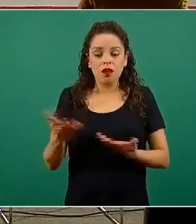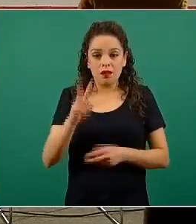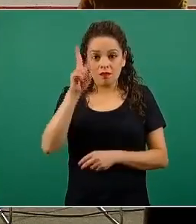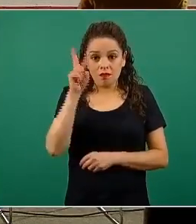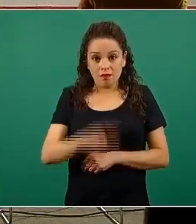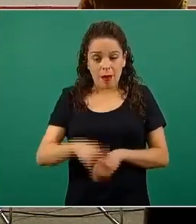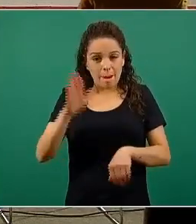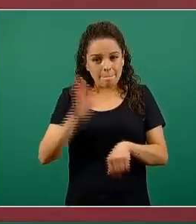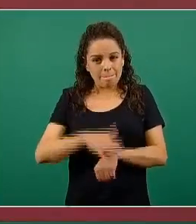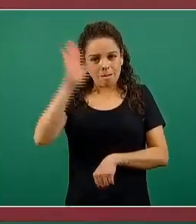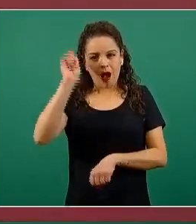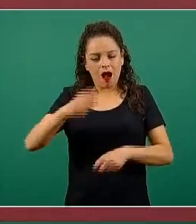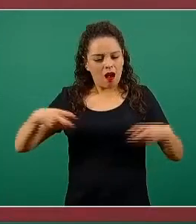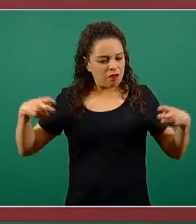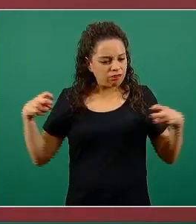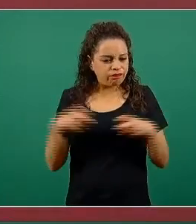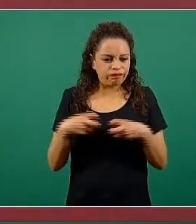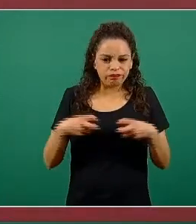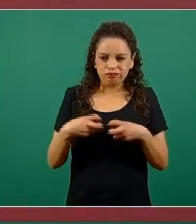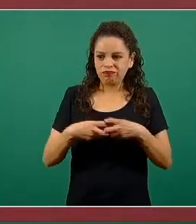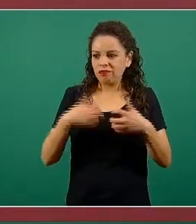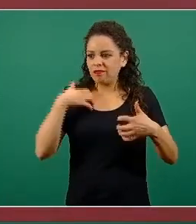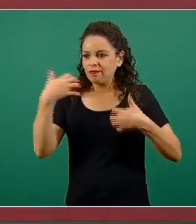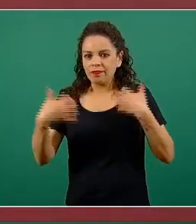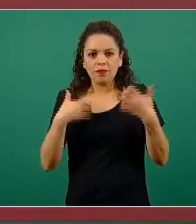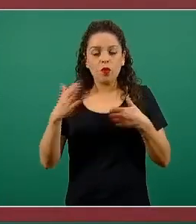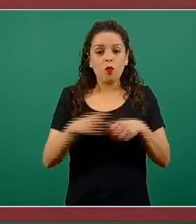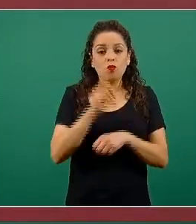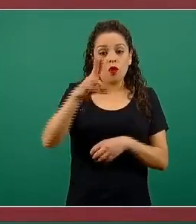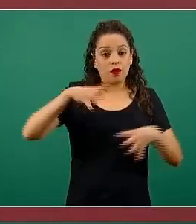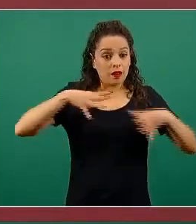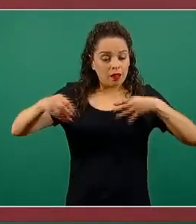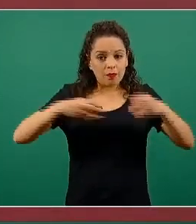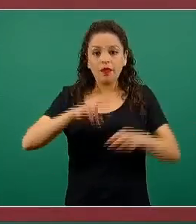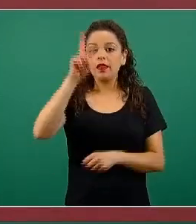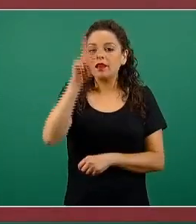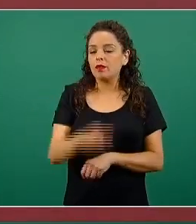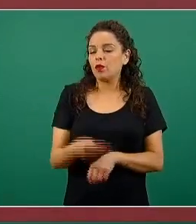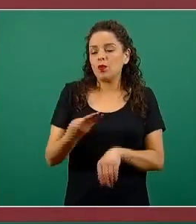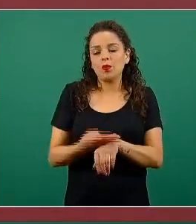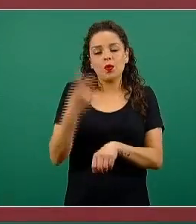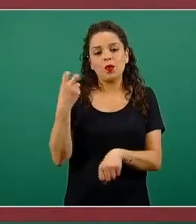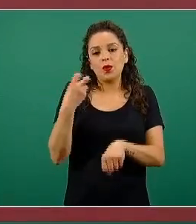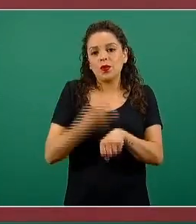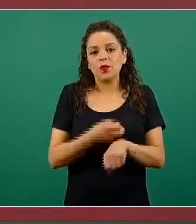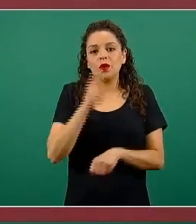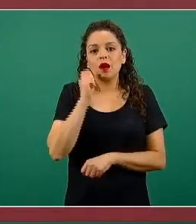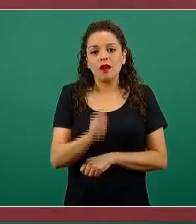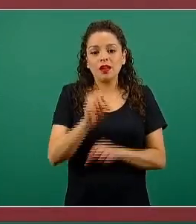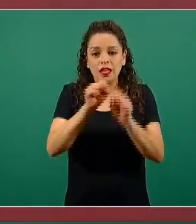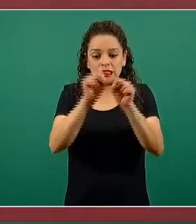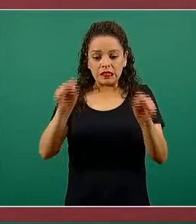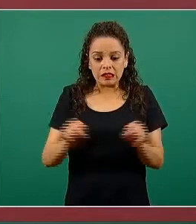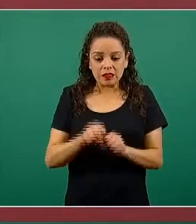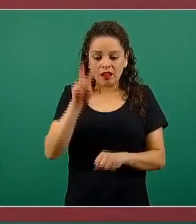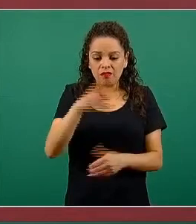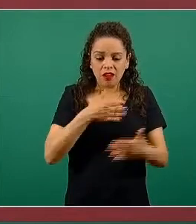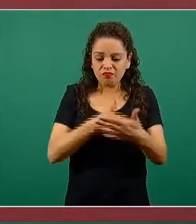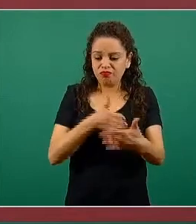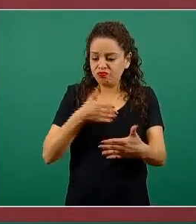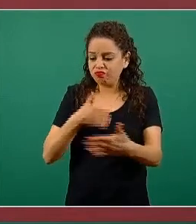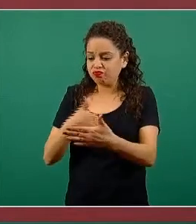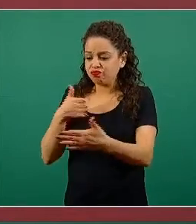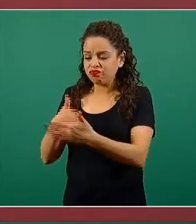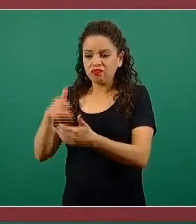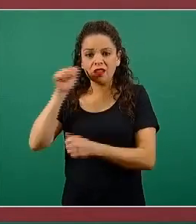mayor, como lo representa una epidemia, muestra con crudeza cuáles son los límites del sistema, que ha estado siempre por debajo